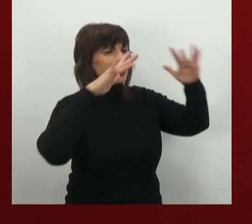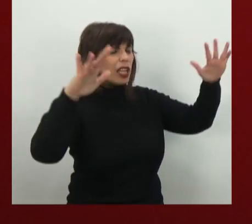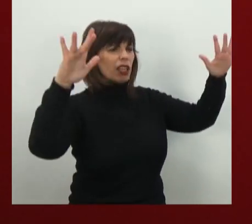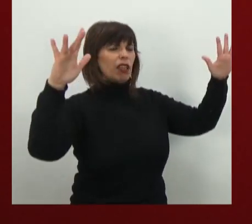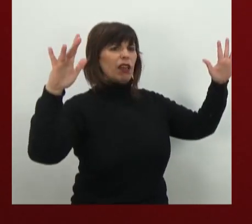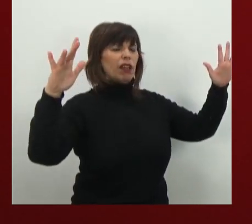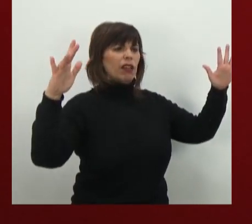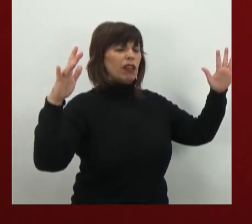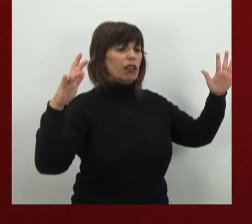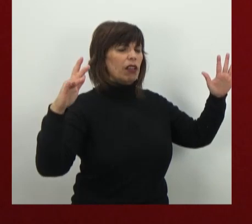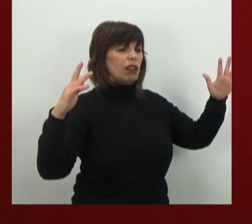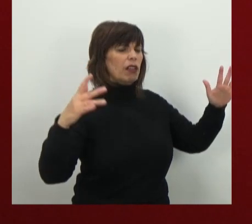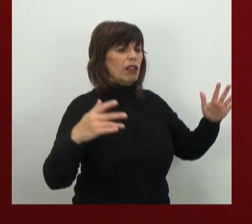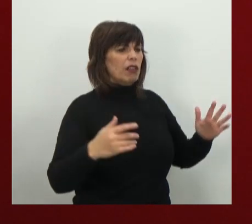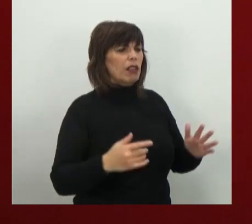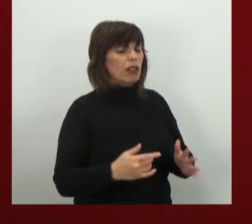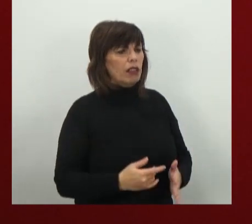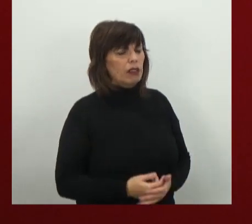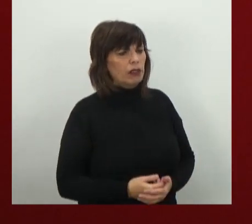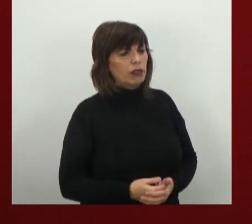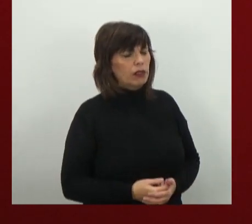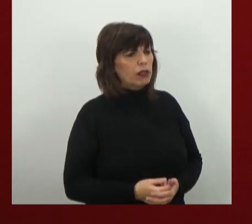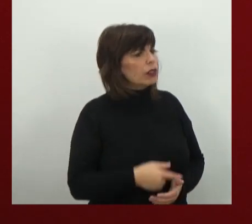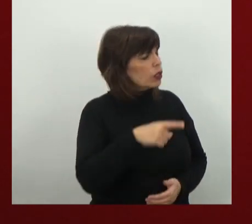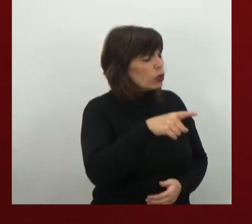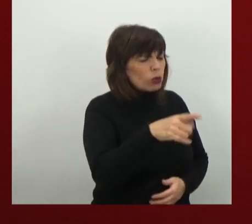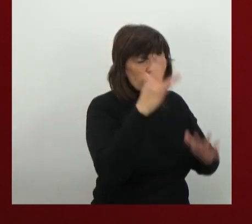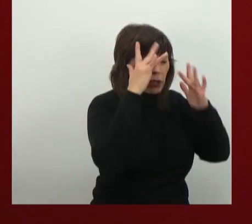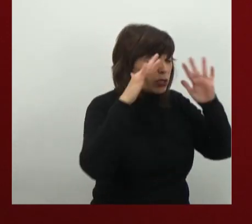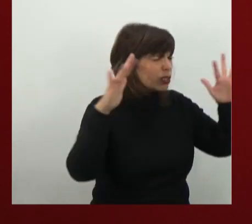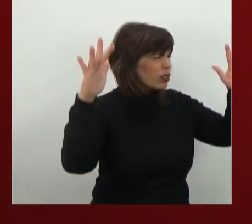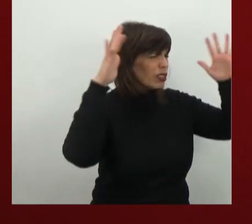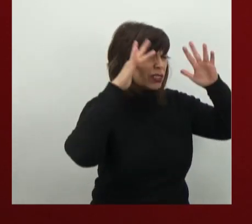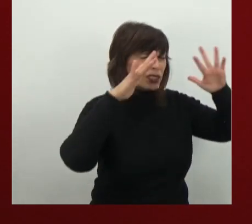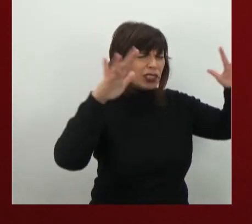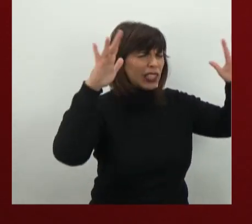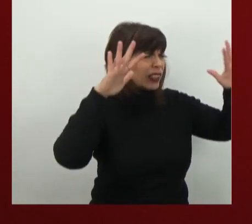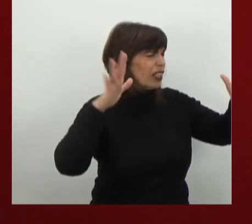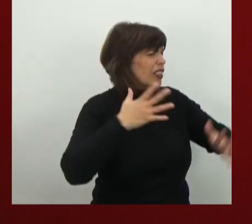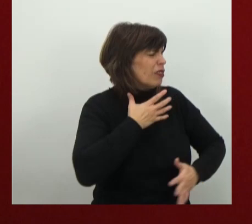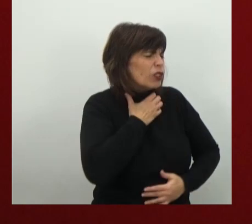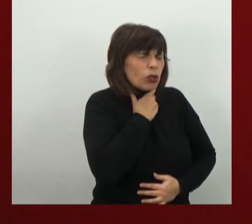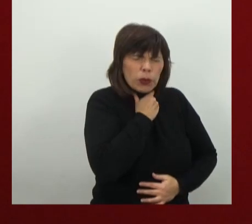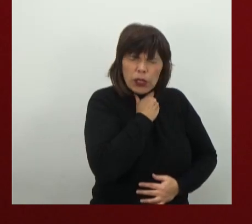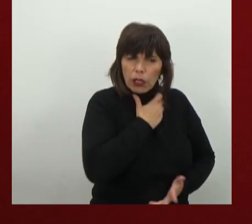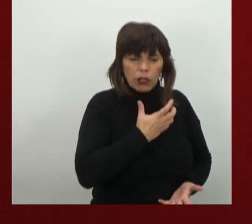esa palabra significa también, Marta, estás agobiada,